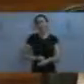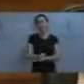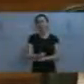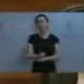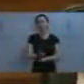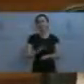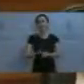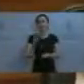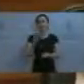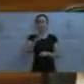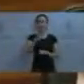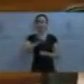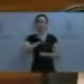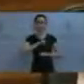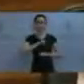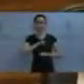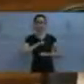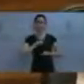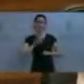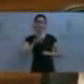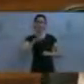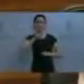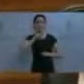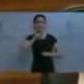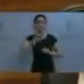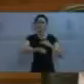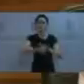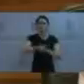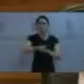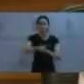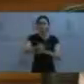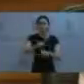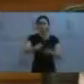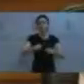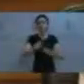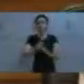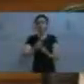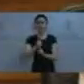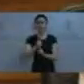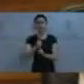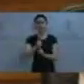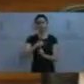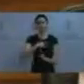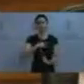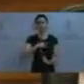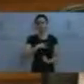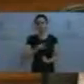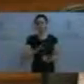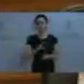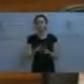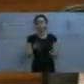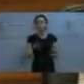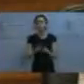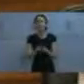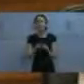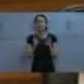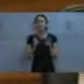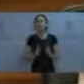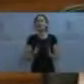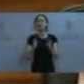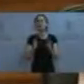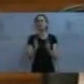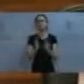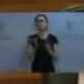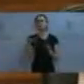para parados de larga duración y de difícil inserción en el mercado laboral, que por un tema de tardanza de publicación de un boletín